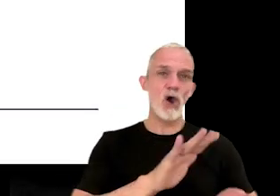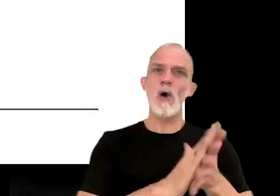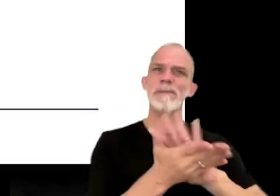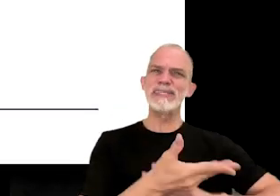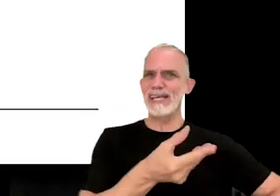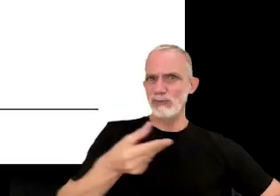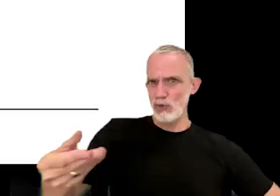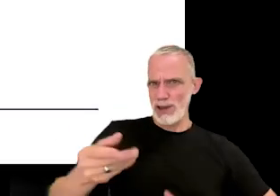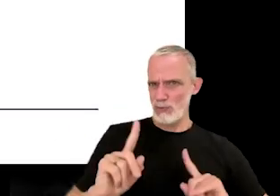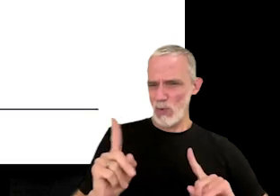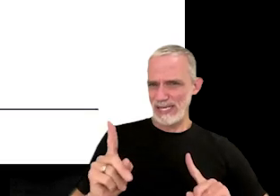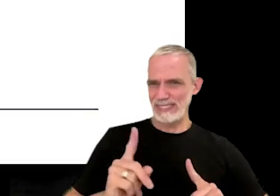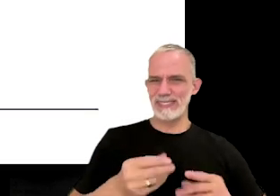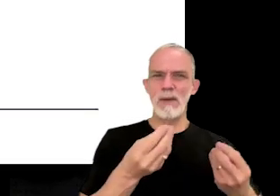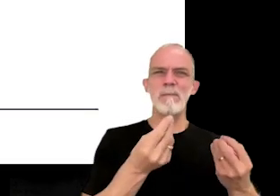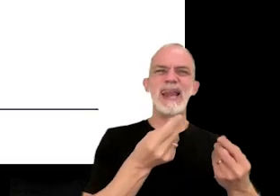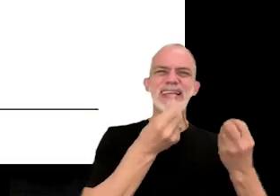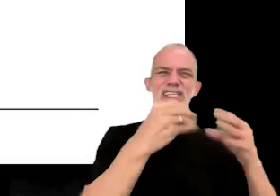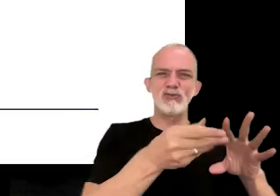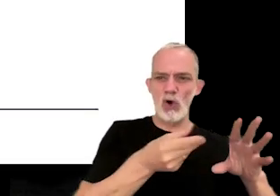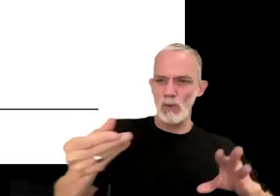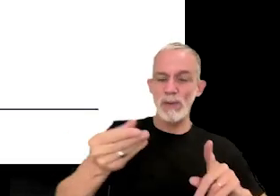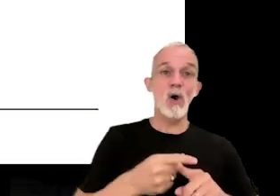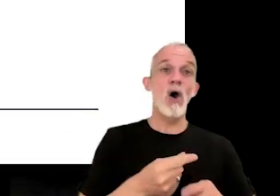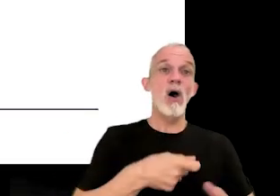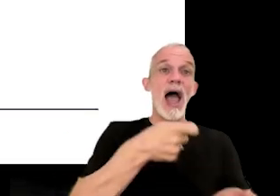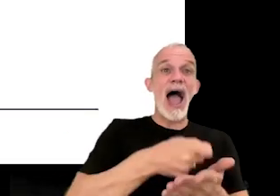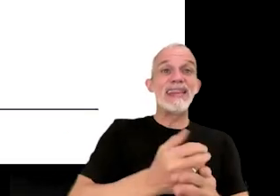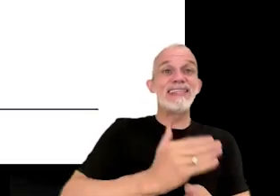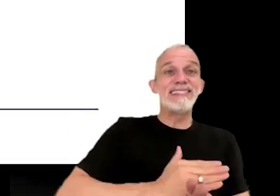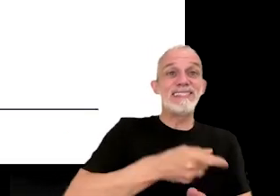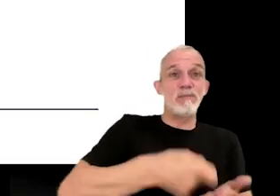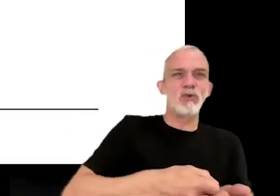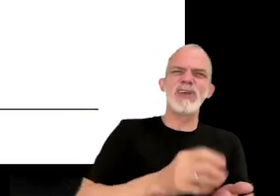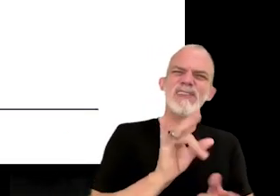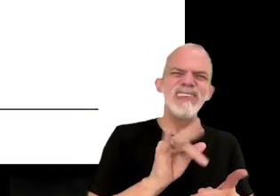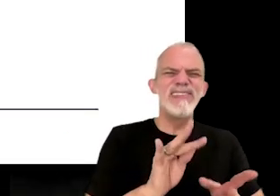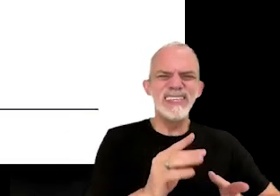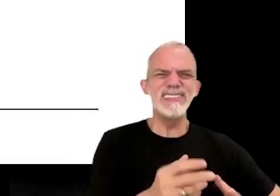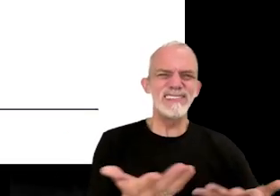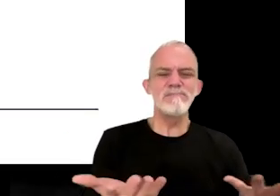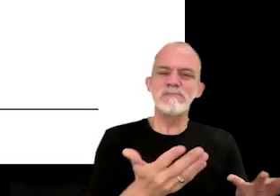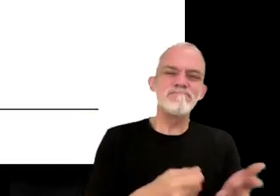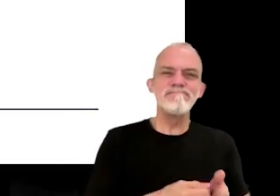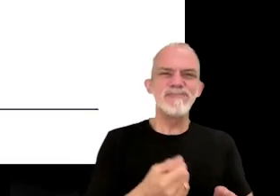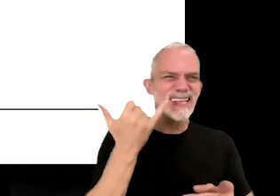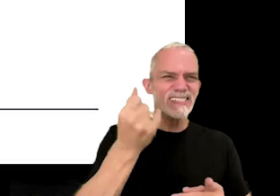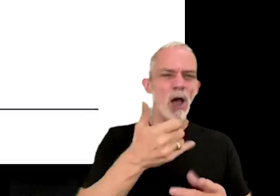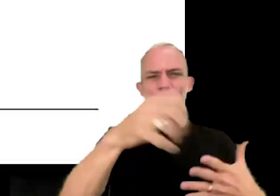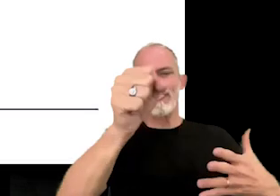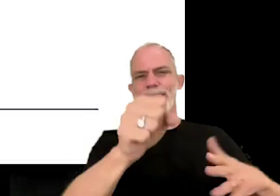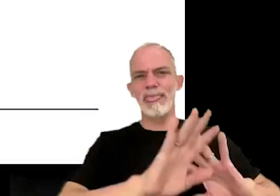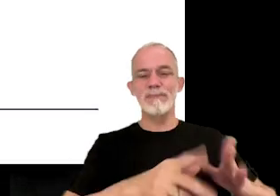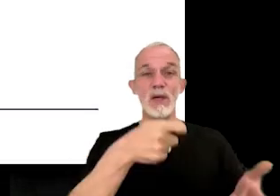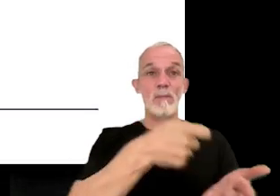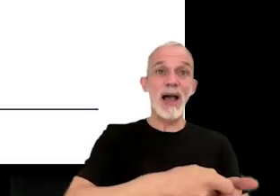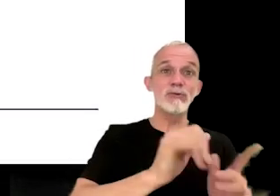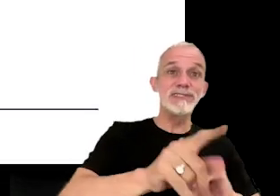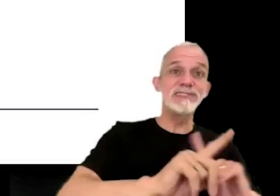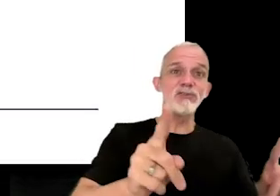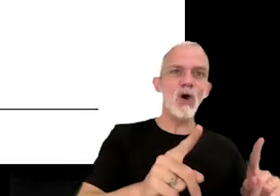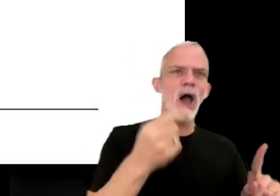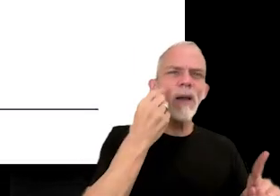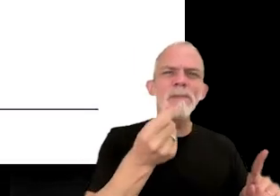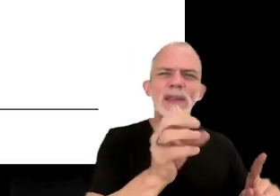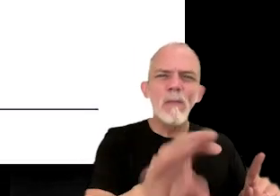compensaciones. Poner anticipos es un poco difícil porque el sistema de cuentas tributarias ya detecta si el anticipo está pago o no.